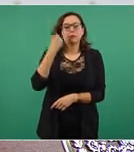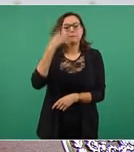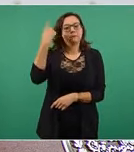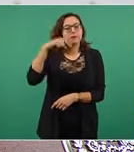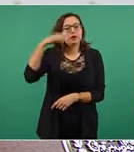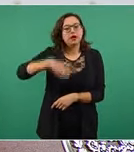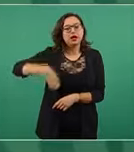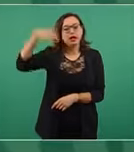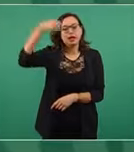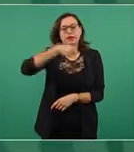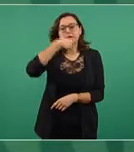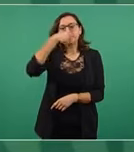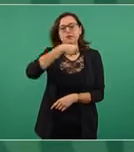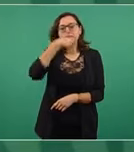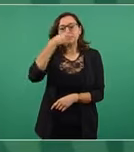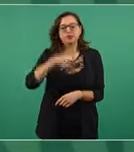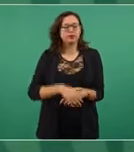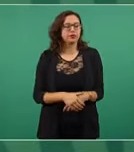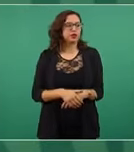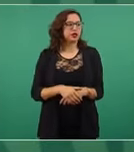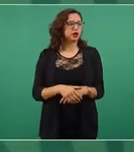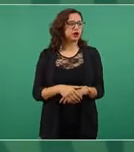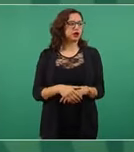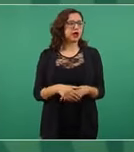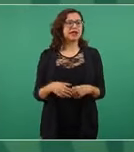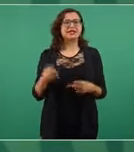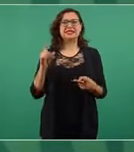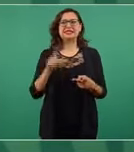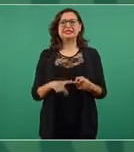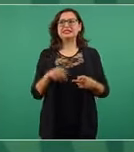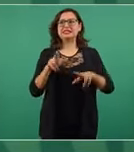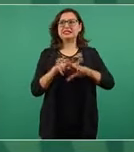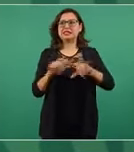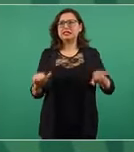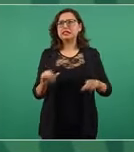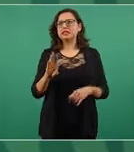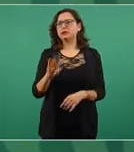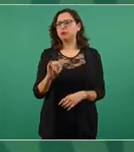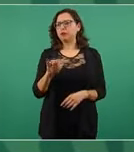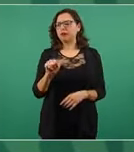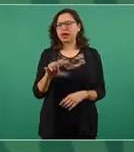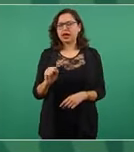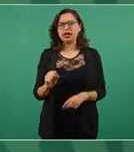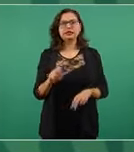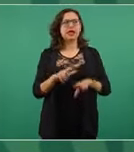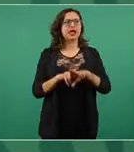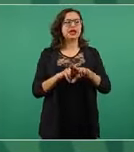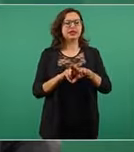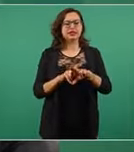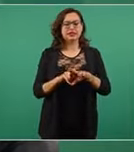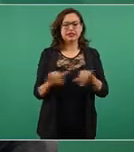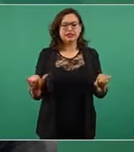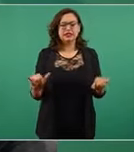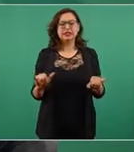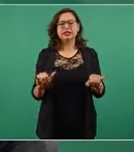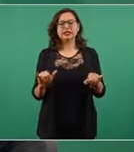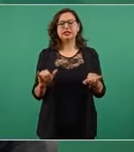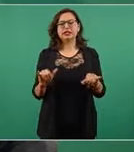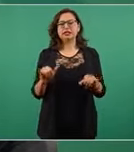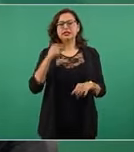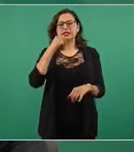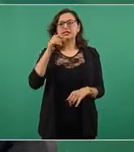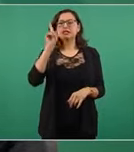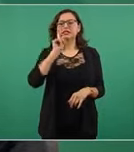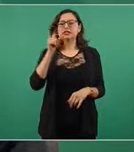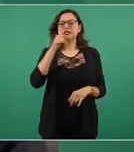Y en contra de las becas para los estudiantes de familias humildes, y en contra de las becas para niñas